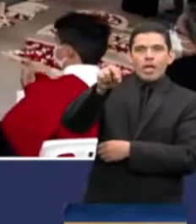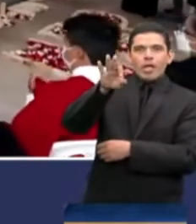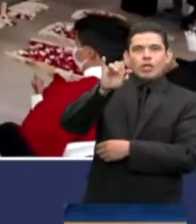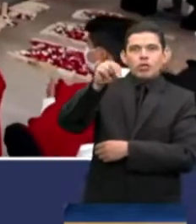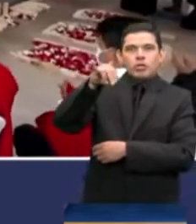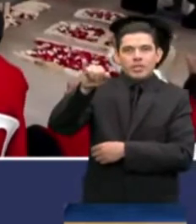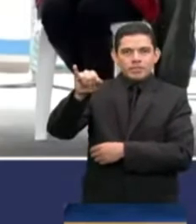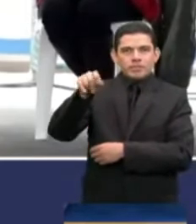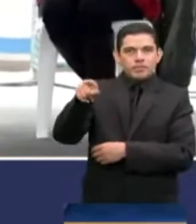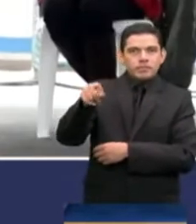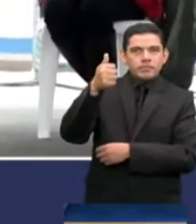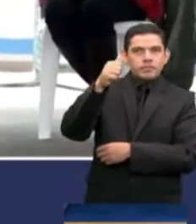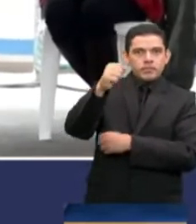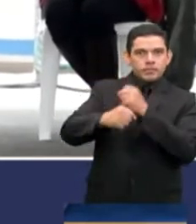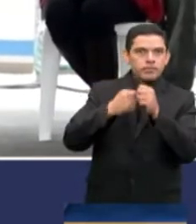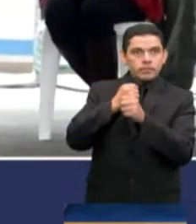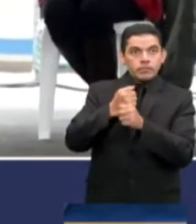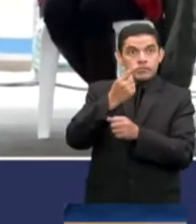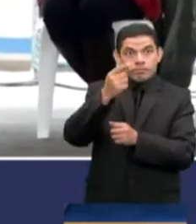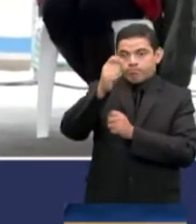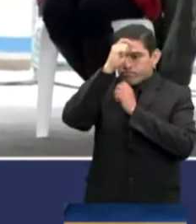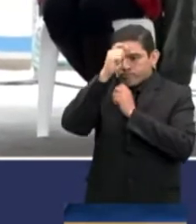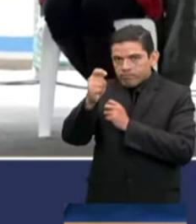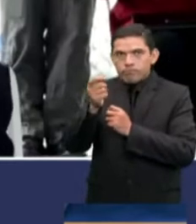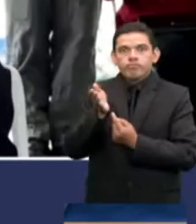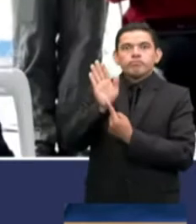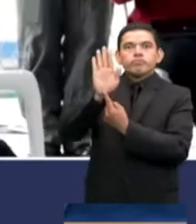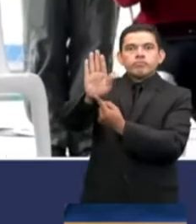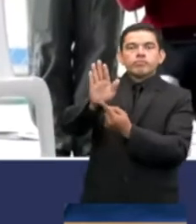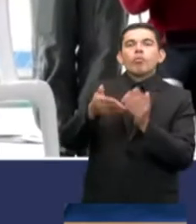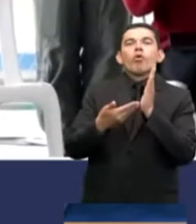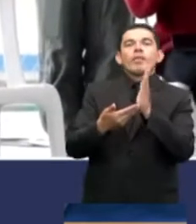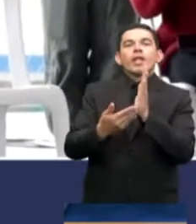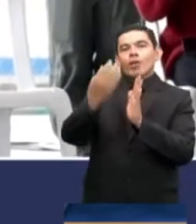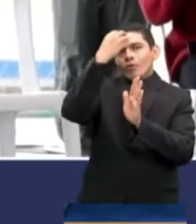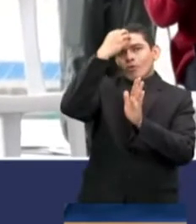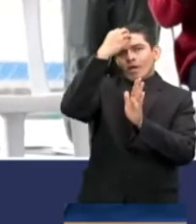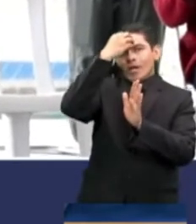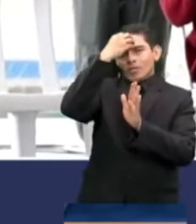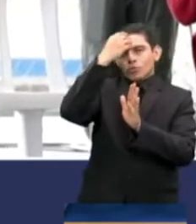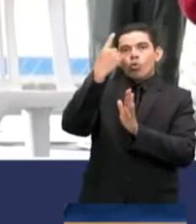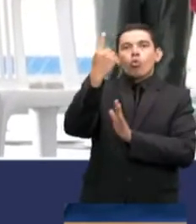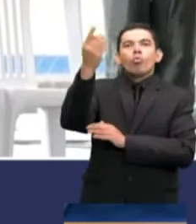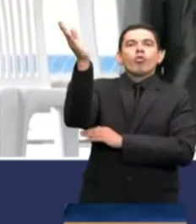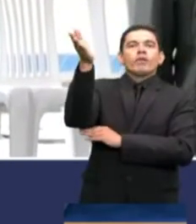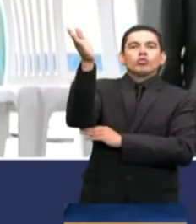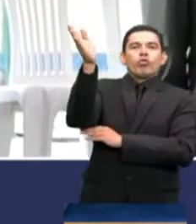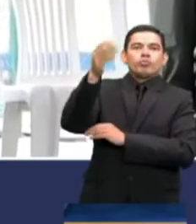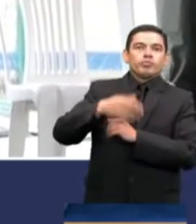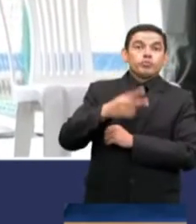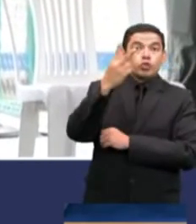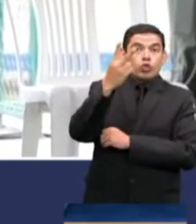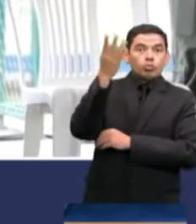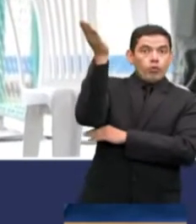años de edad. Tuve el honor de presentar el modelo educativo unidocente,